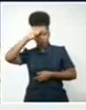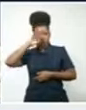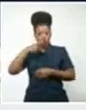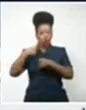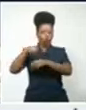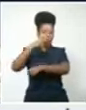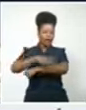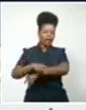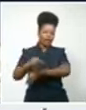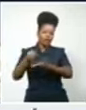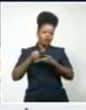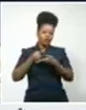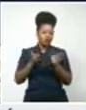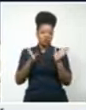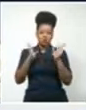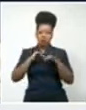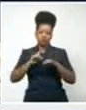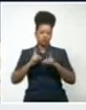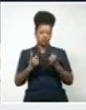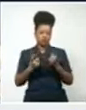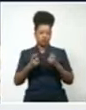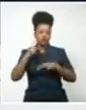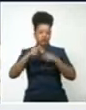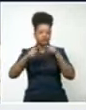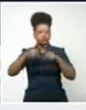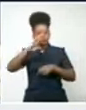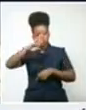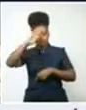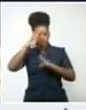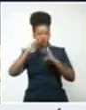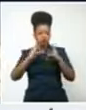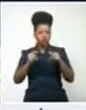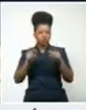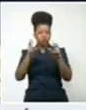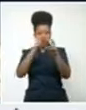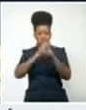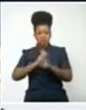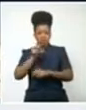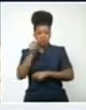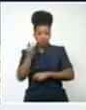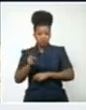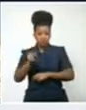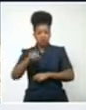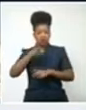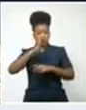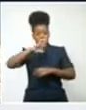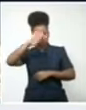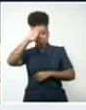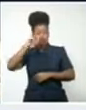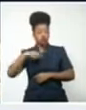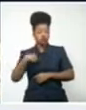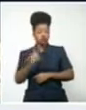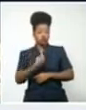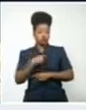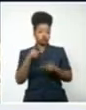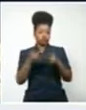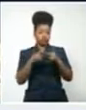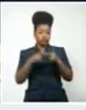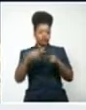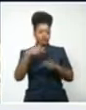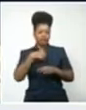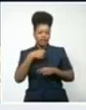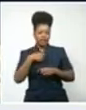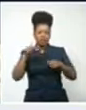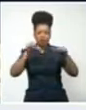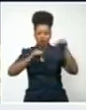es resultado de los investigadores. Y segundo, que tenemos laboratorios de tecnología Suma con personal